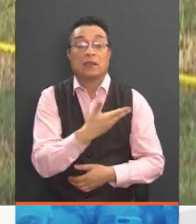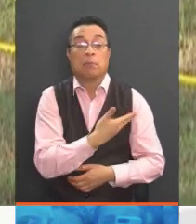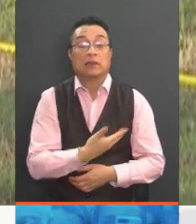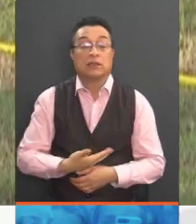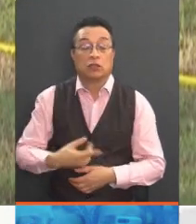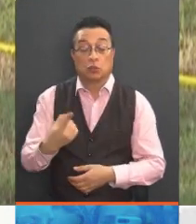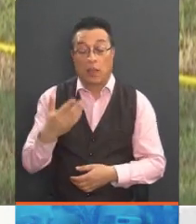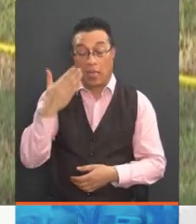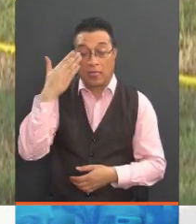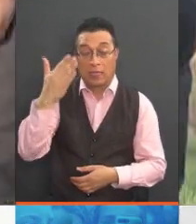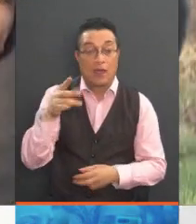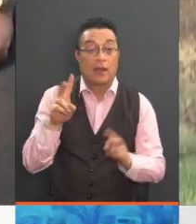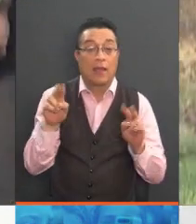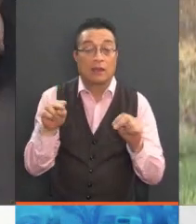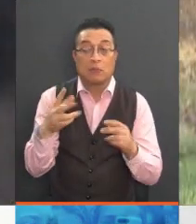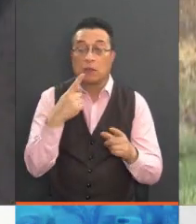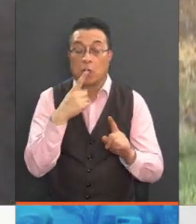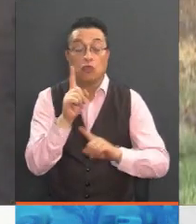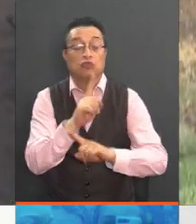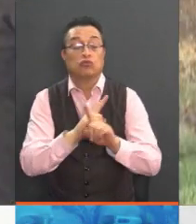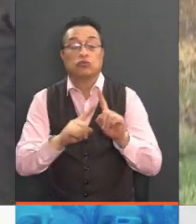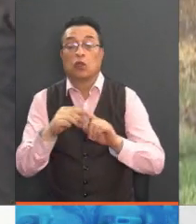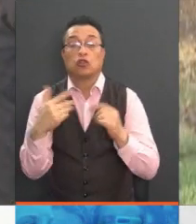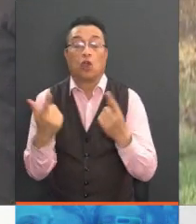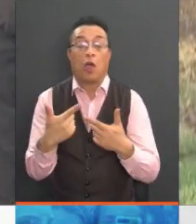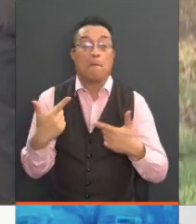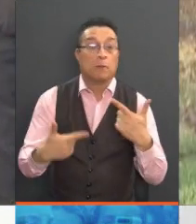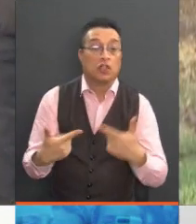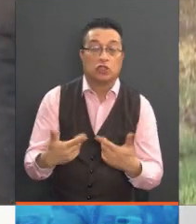con respecto a esto y cómo ha reaccionado el mundo político? Bienvenido.